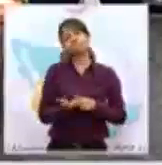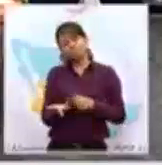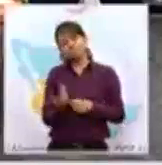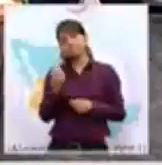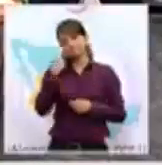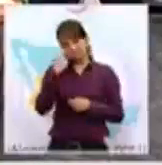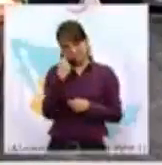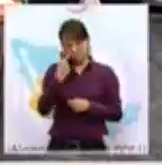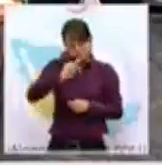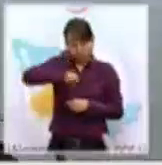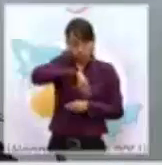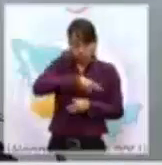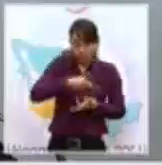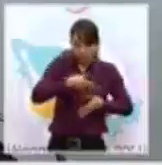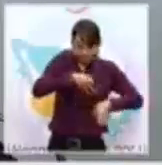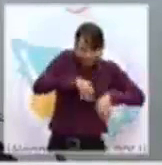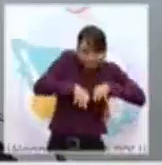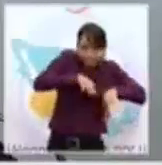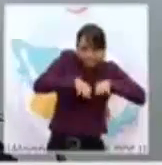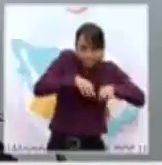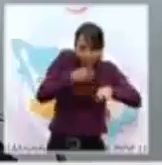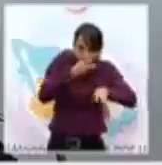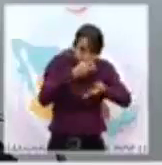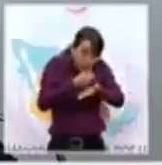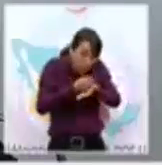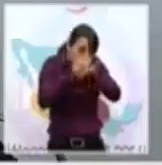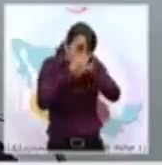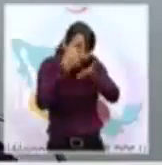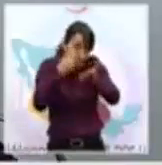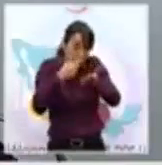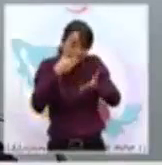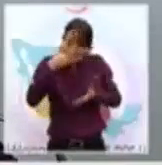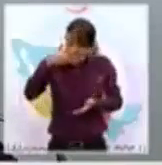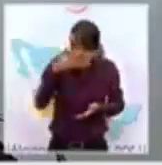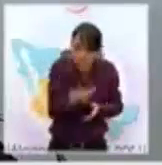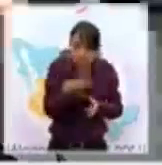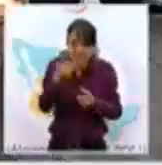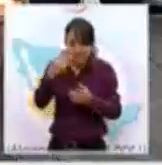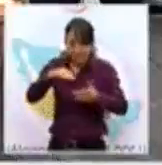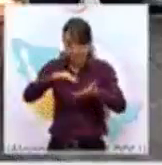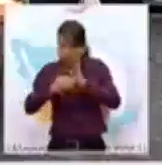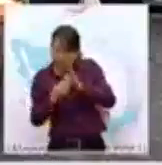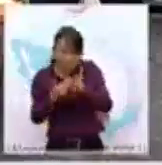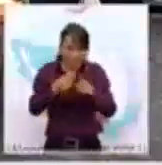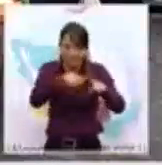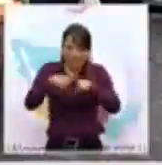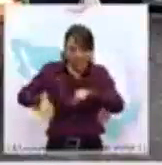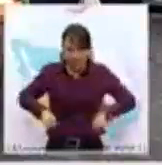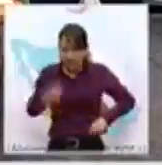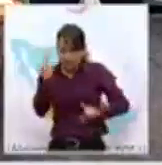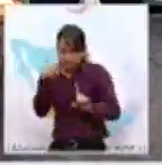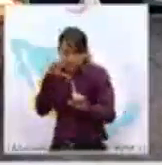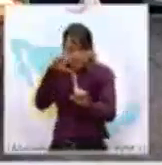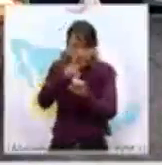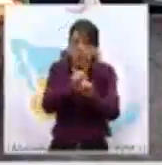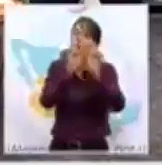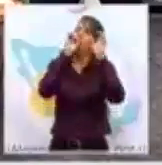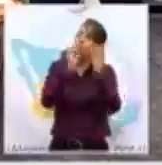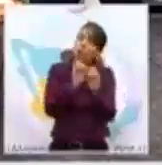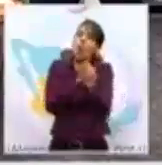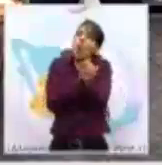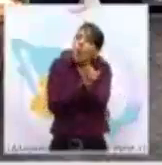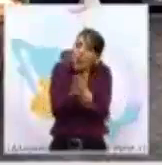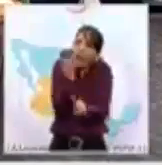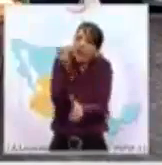está dentro del foco de atención estratégico o qué otras tareas deberíamos estar haciendo para garantizar lo que